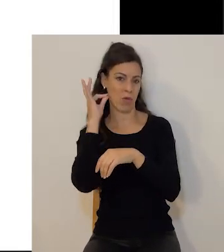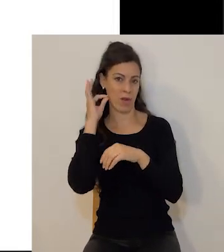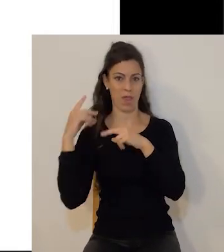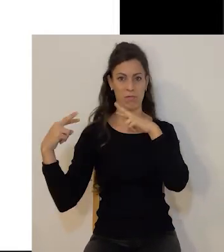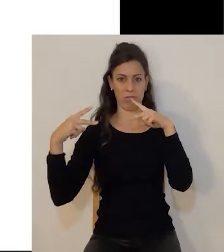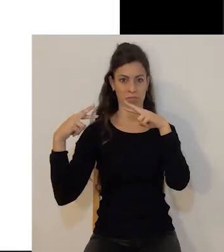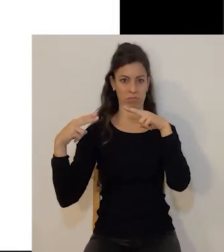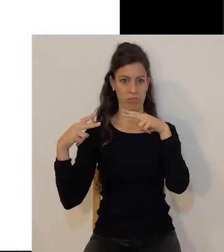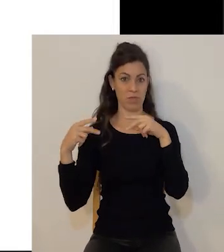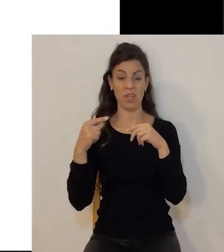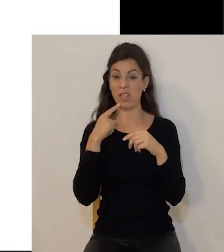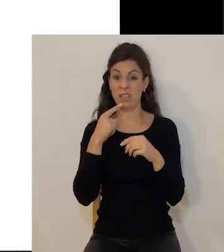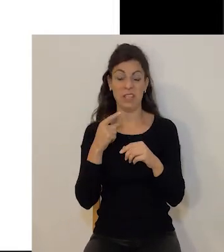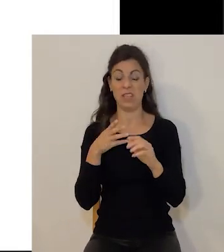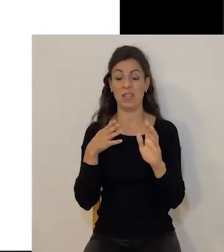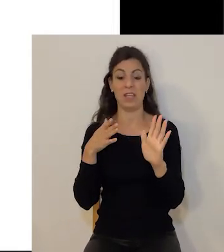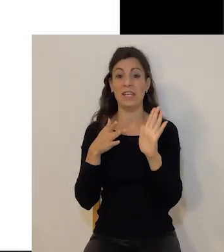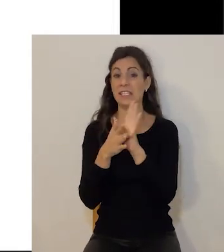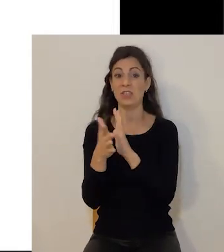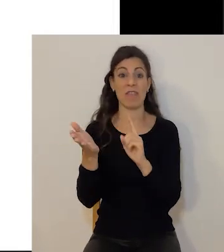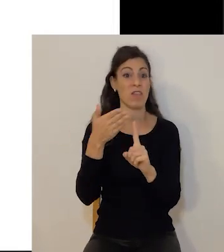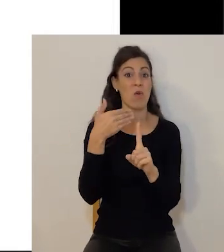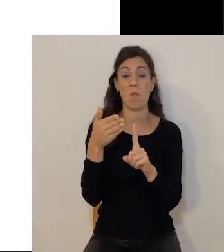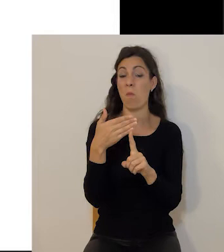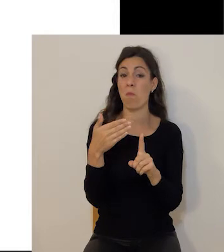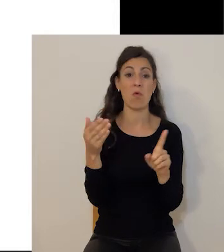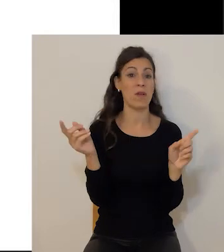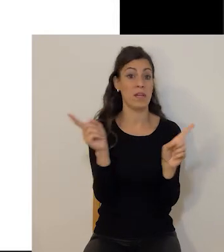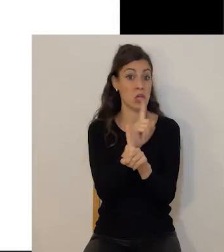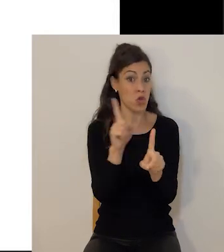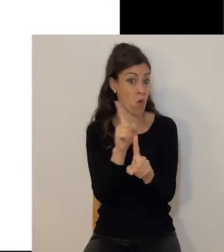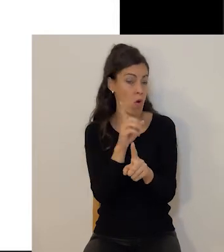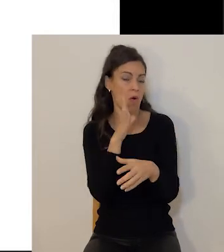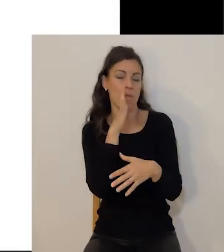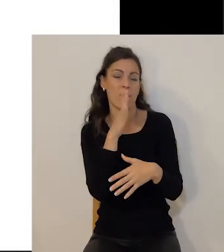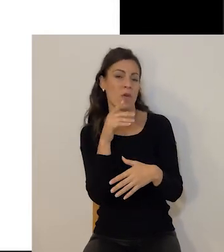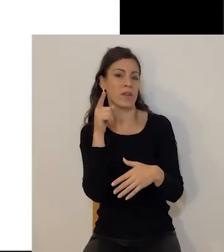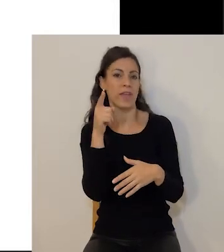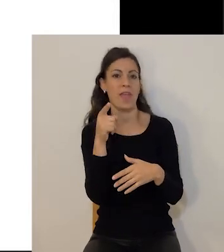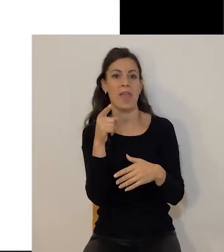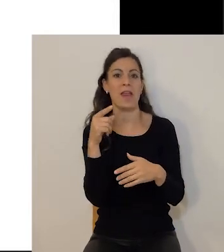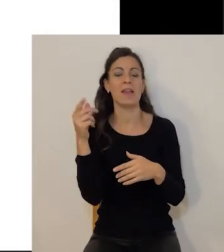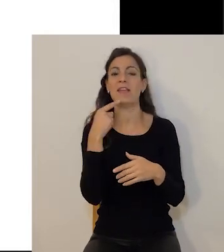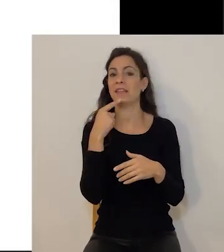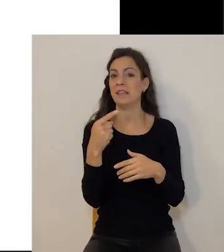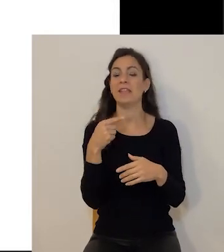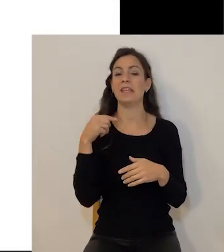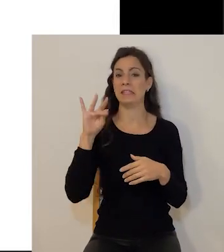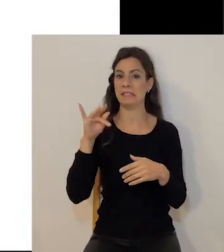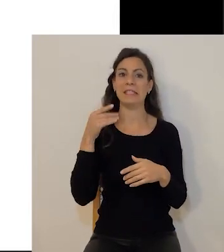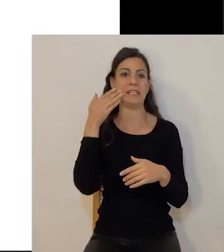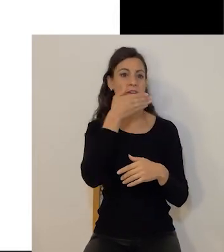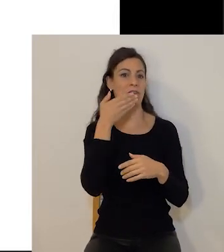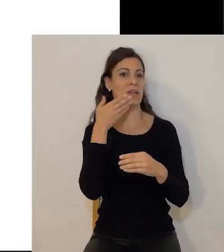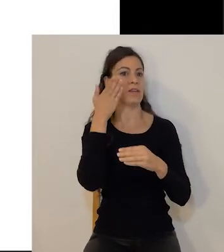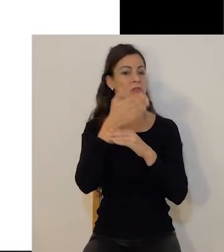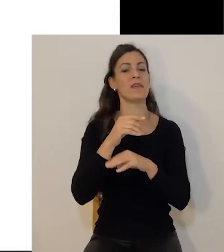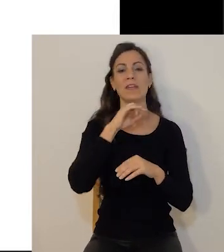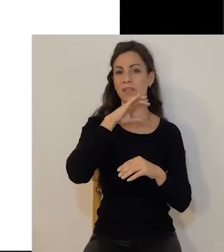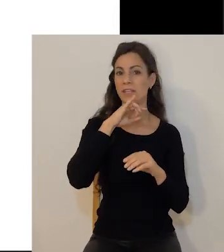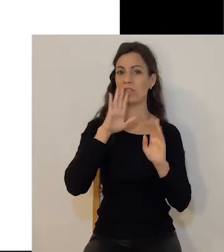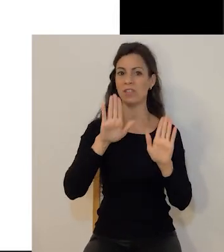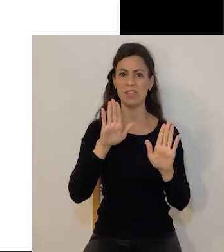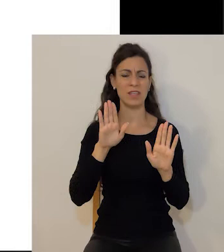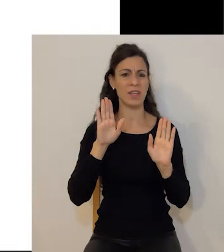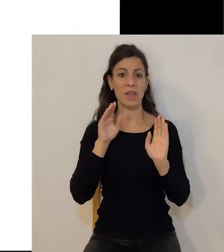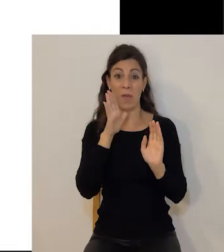viene contento al colegio. Y es que el niño le dijo que iba contento porque le gusta aprender, ¿vale? Pero